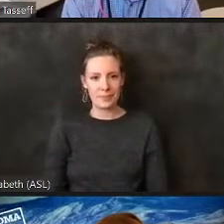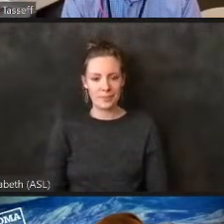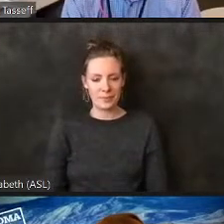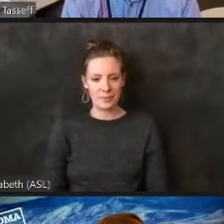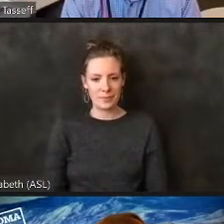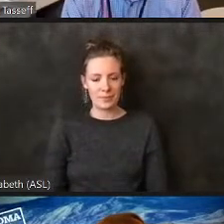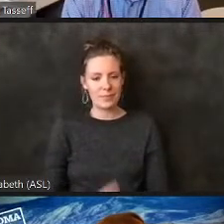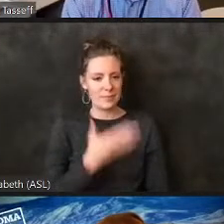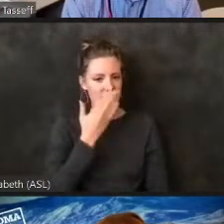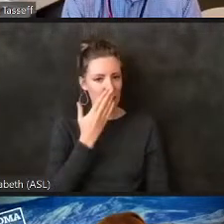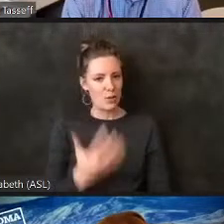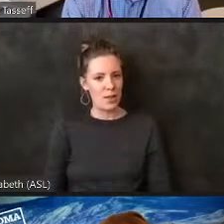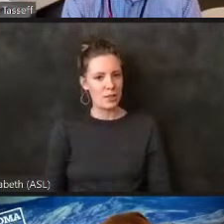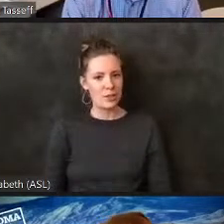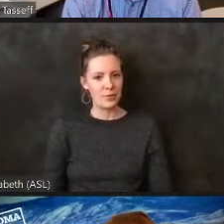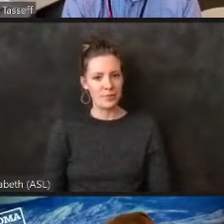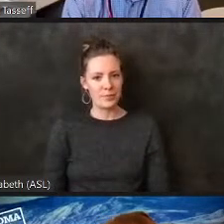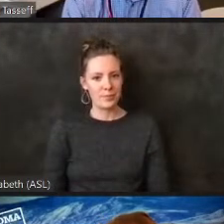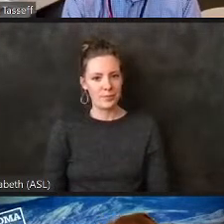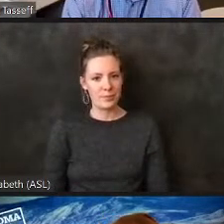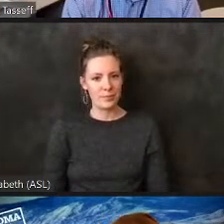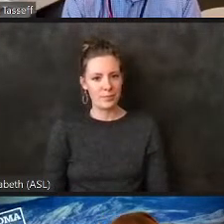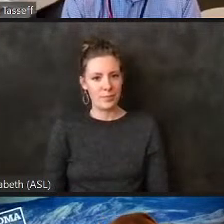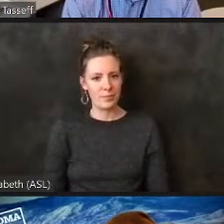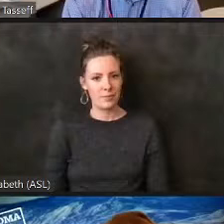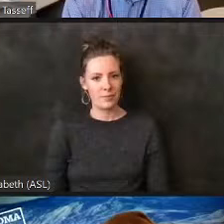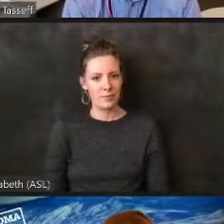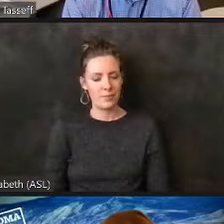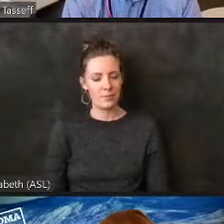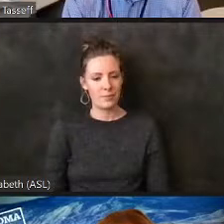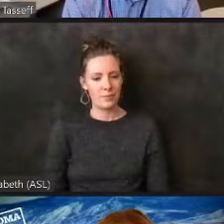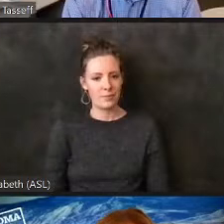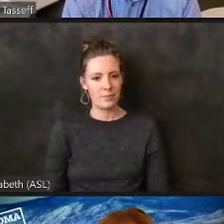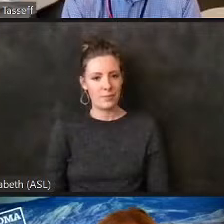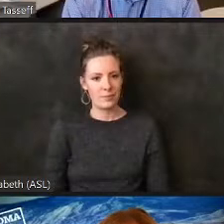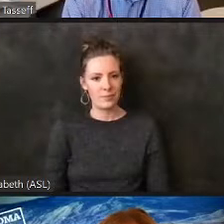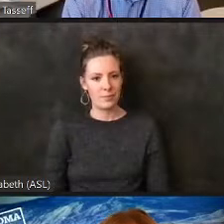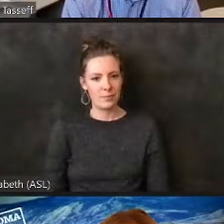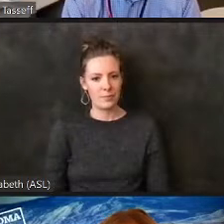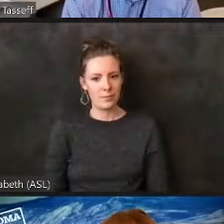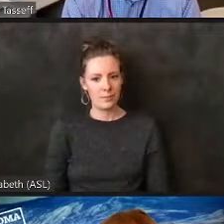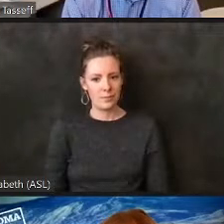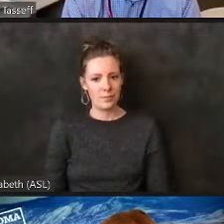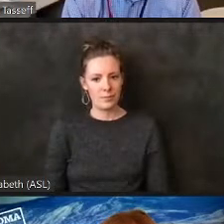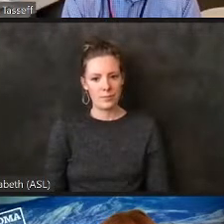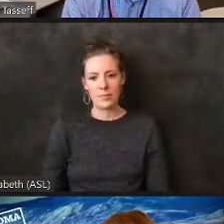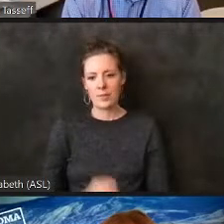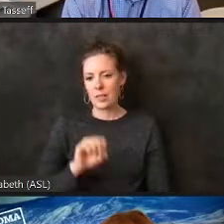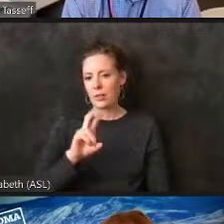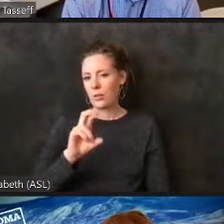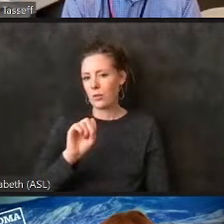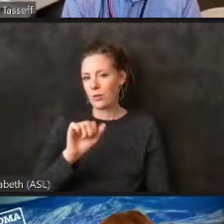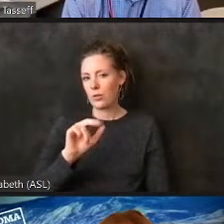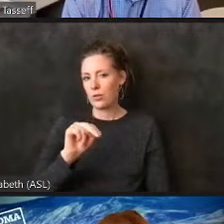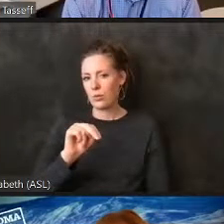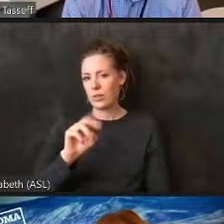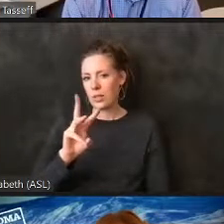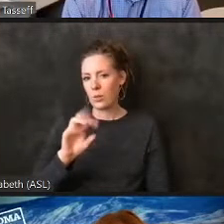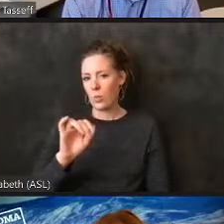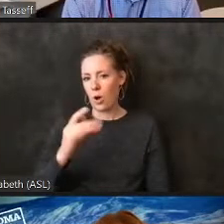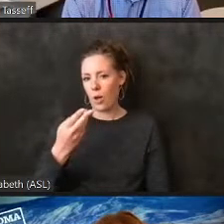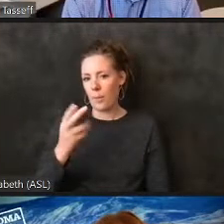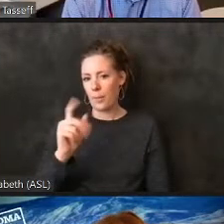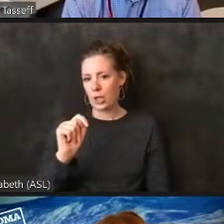Thank you very much. Una calculación bien calculada. Y es lo que estamos tratando de trabajar y tratando de hacer.